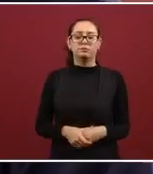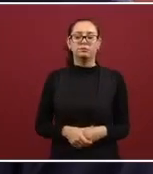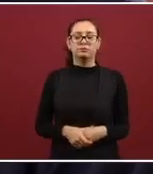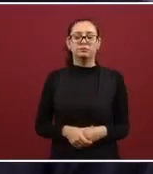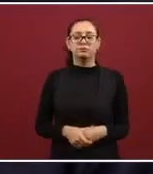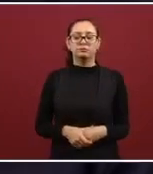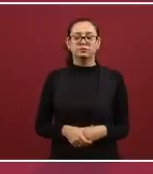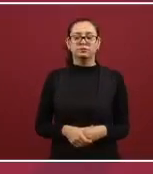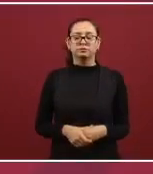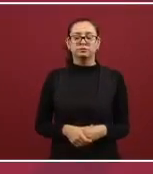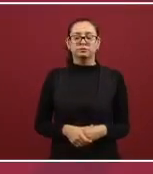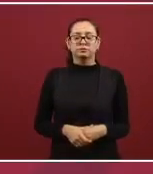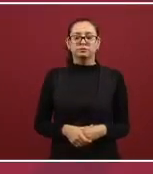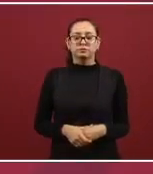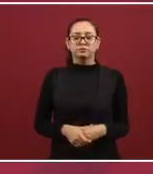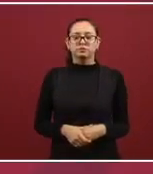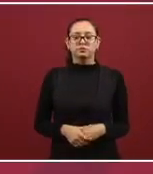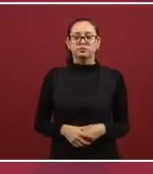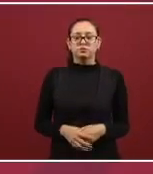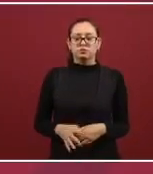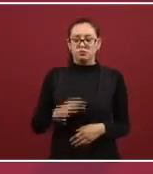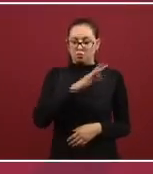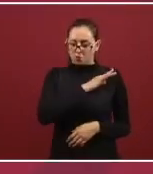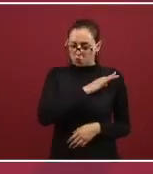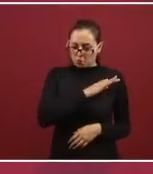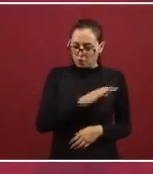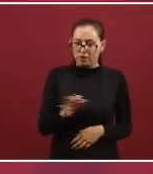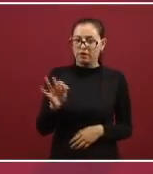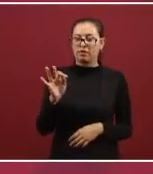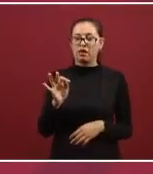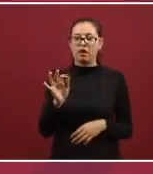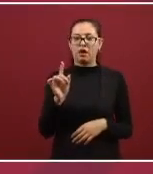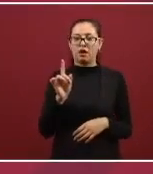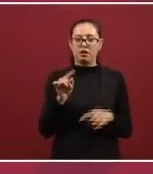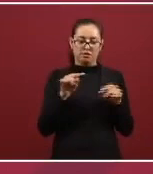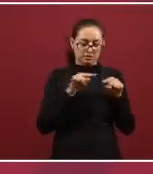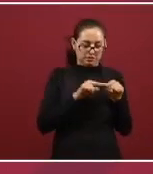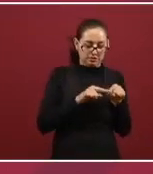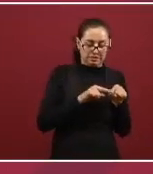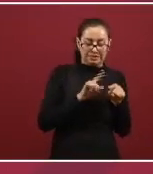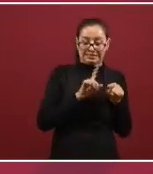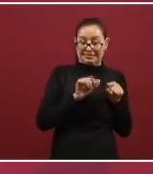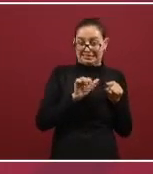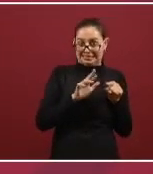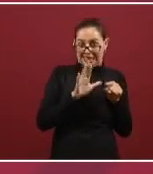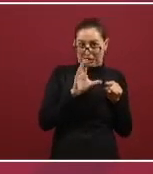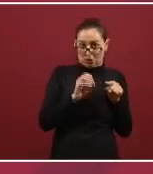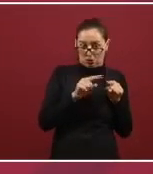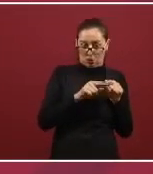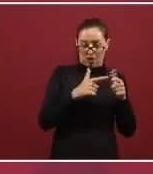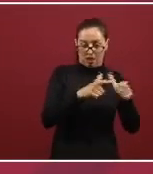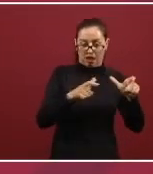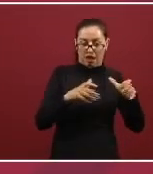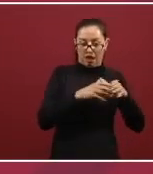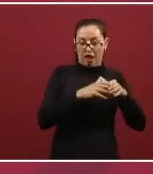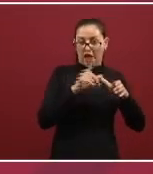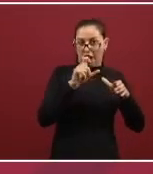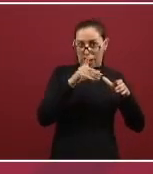hacer un acueducto de la presa Zarco a